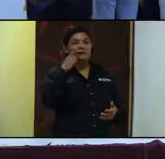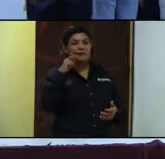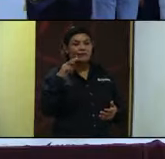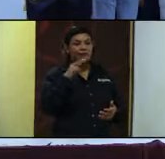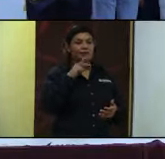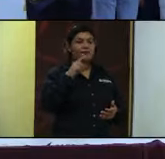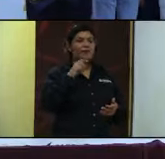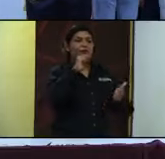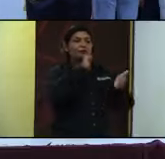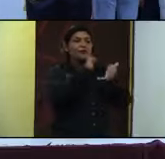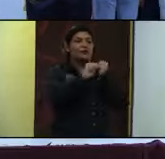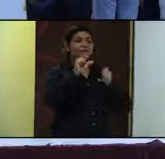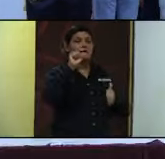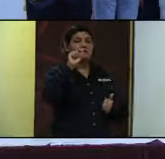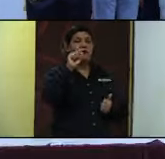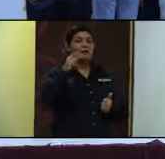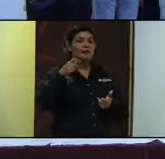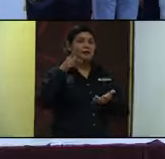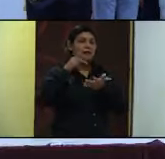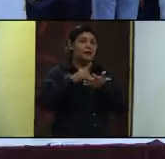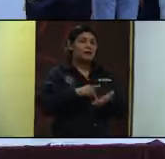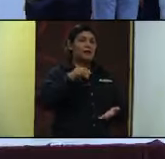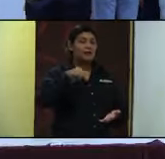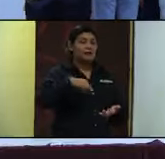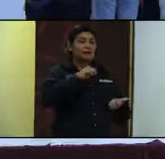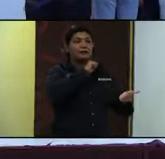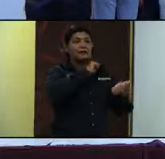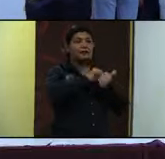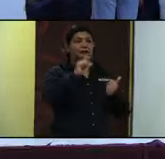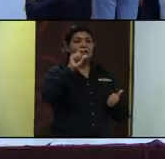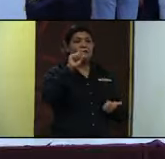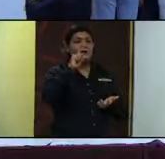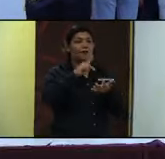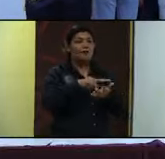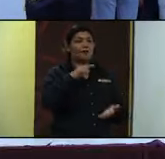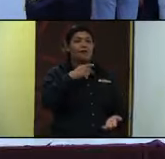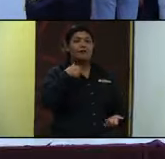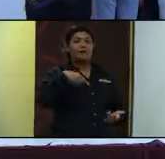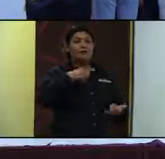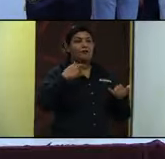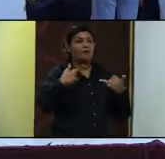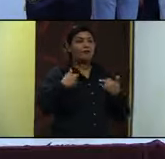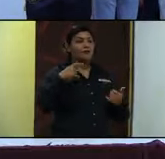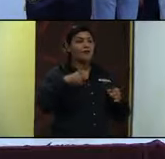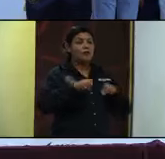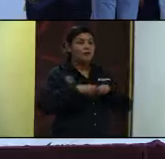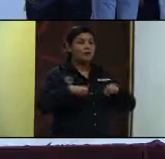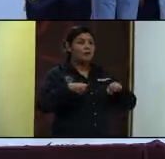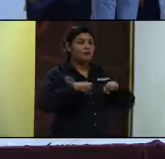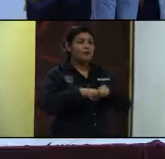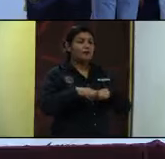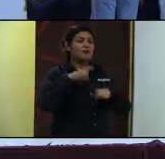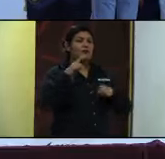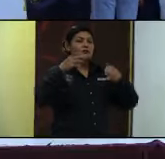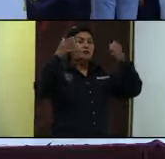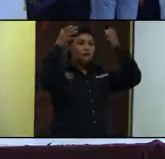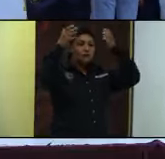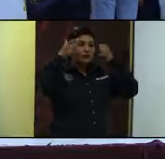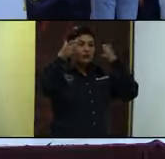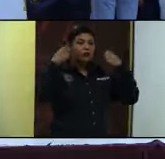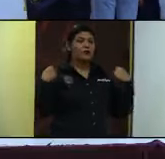una carrera de 20 kilómetros. Pero esta carrera los muchachos llevaban todo el equipo del pentatlón, su casco,